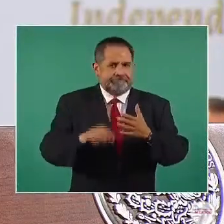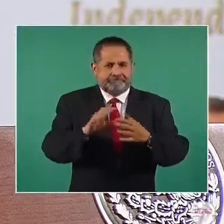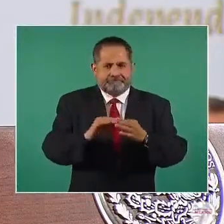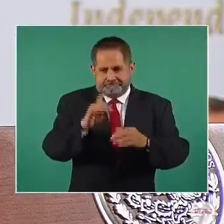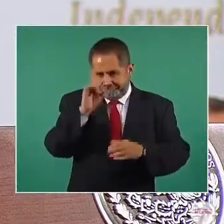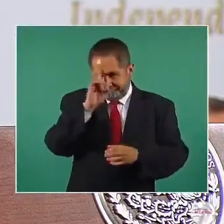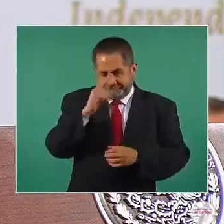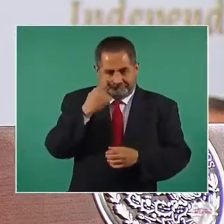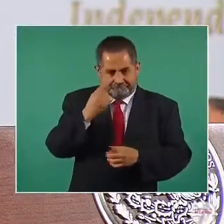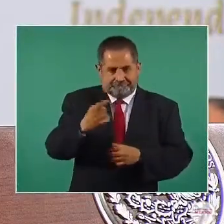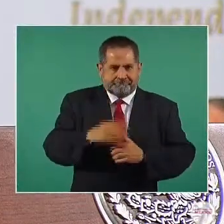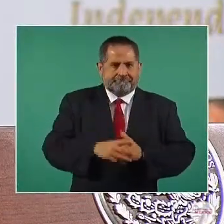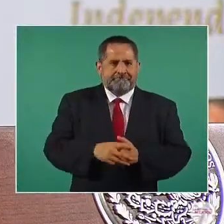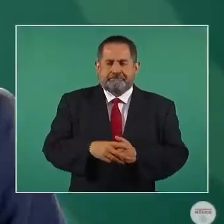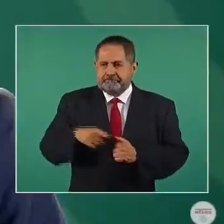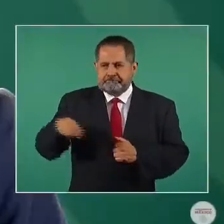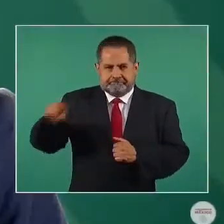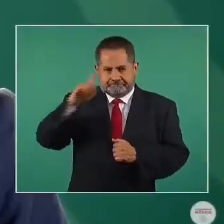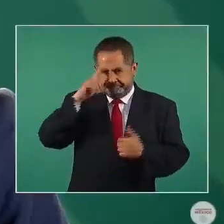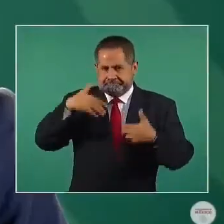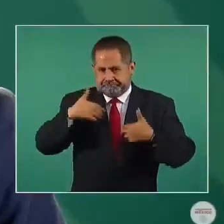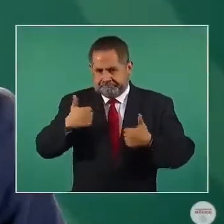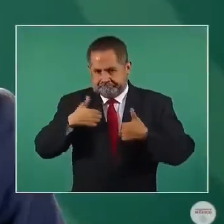orientando, concientizando.